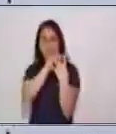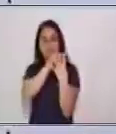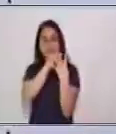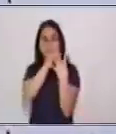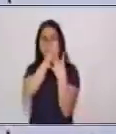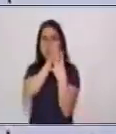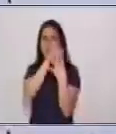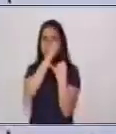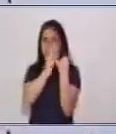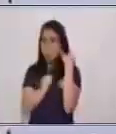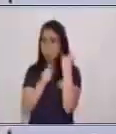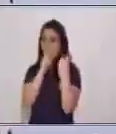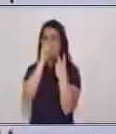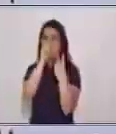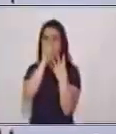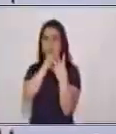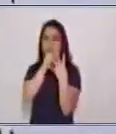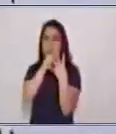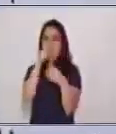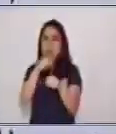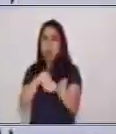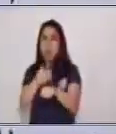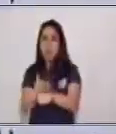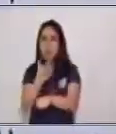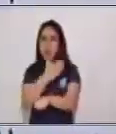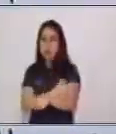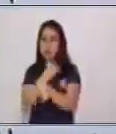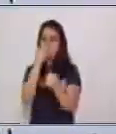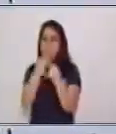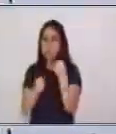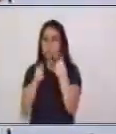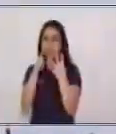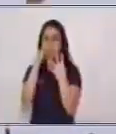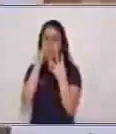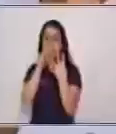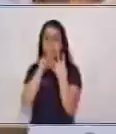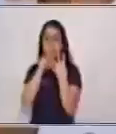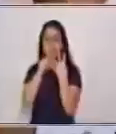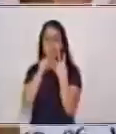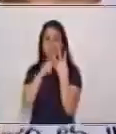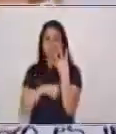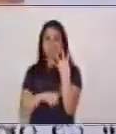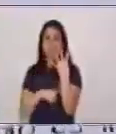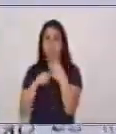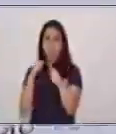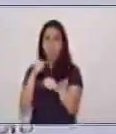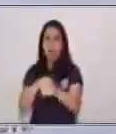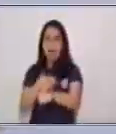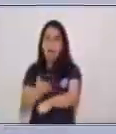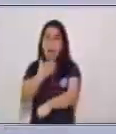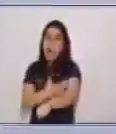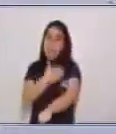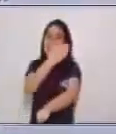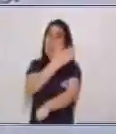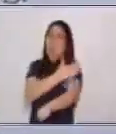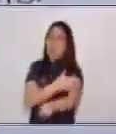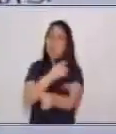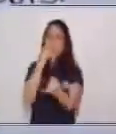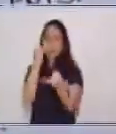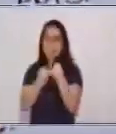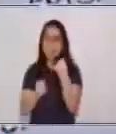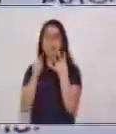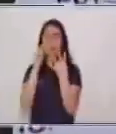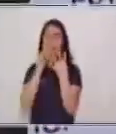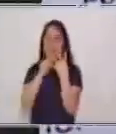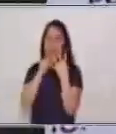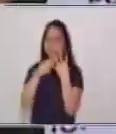que después de la sílaba tónica habrá tres sílabas átonas. Esto es una forma de que tú puedas recordar cómo